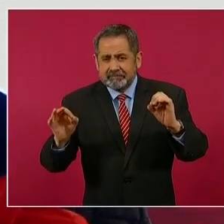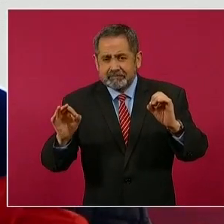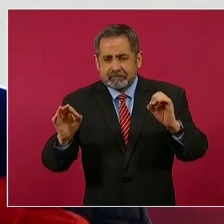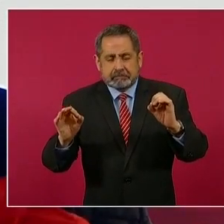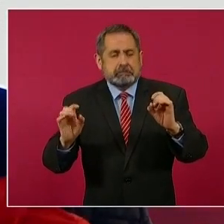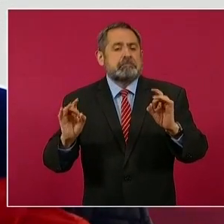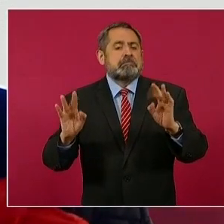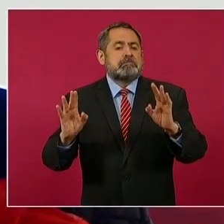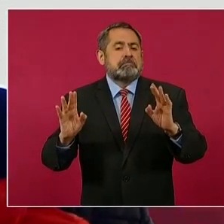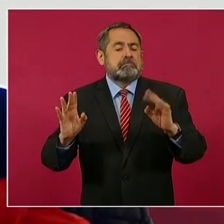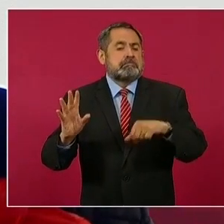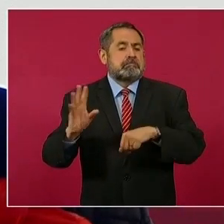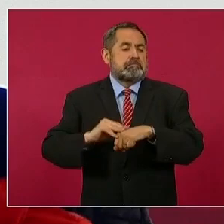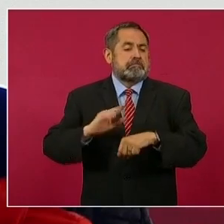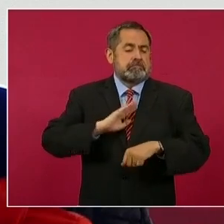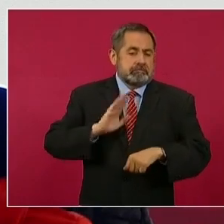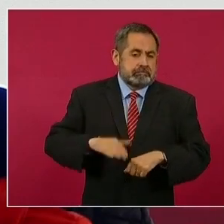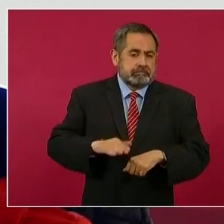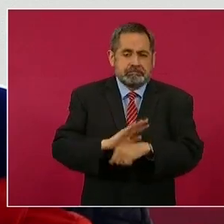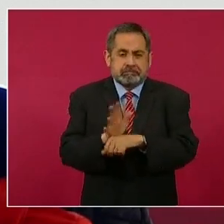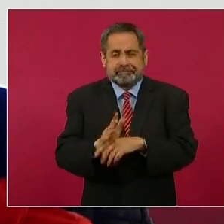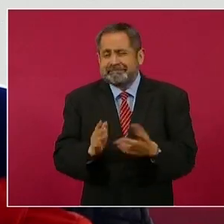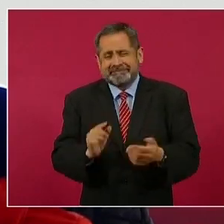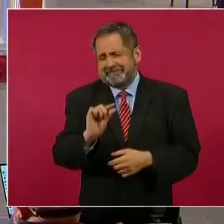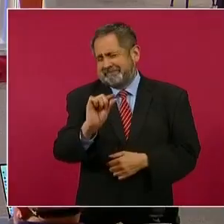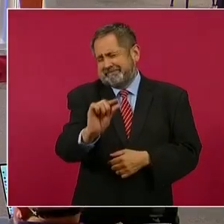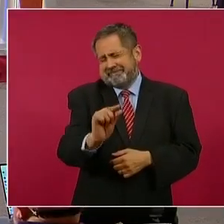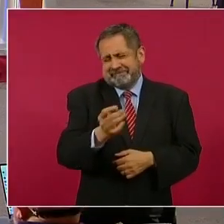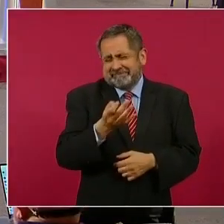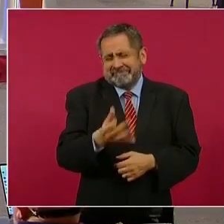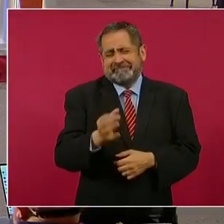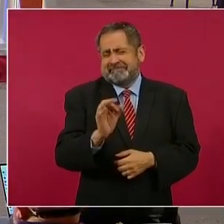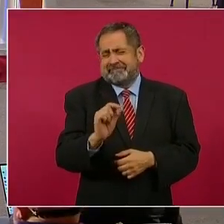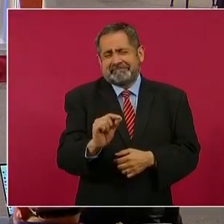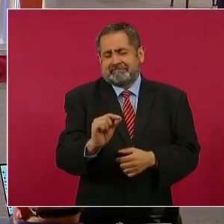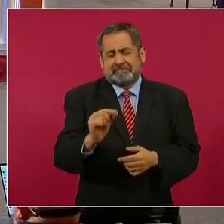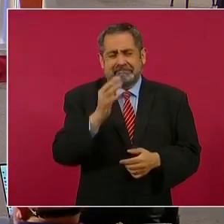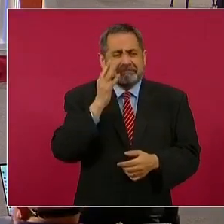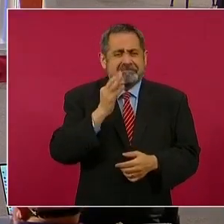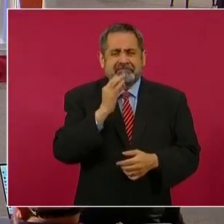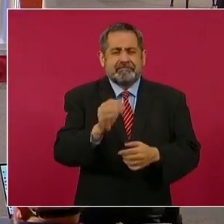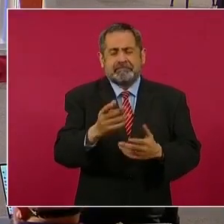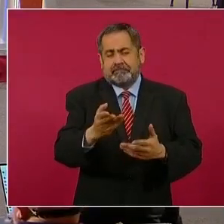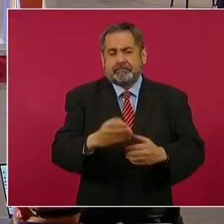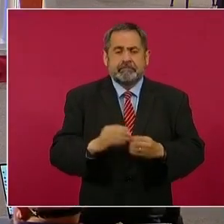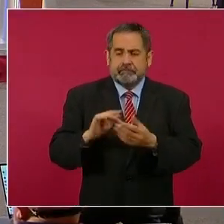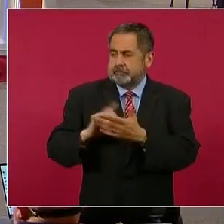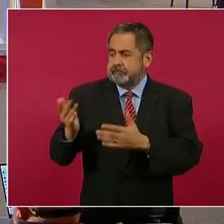fallecer por COVID-19. Esta es la razón, presidente. Muchas gracias.